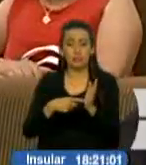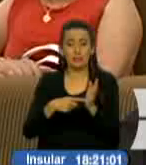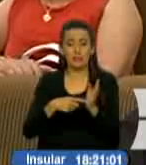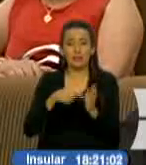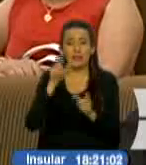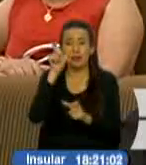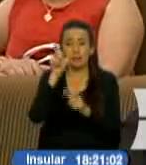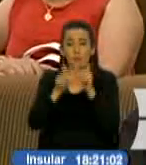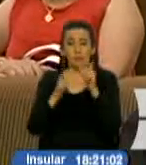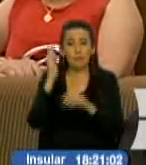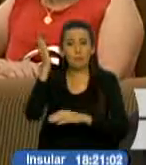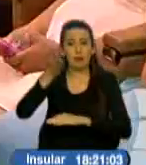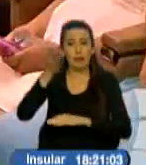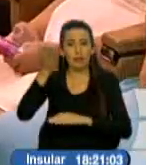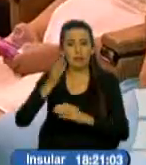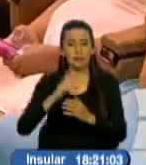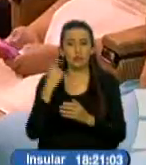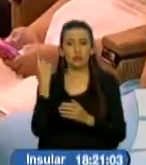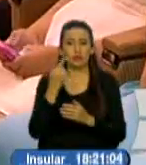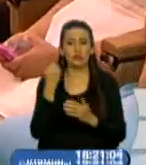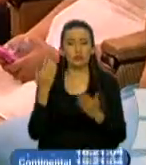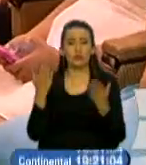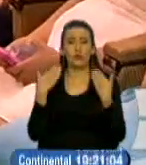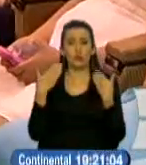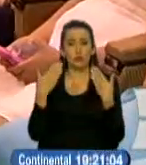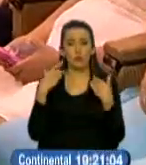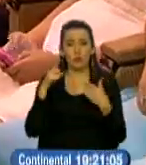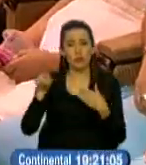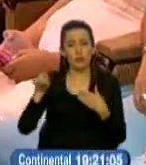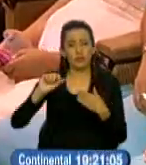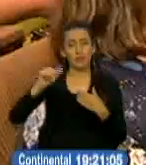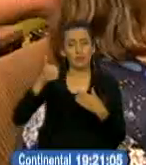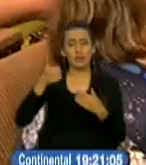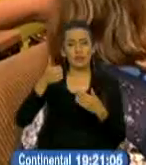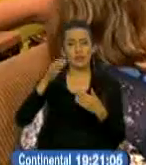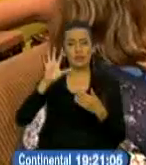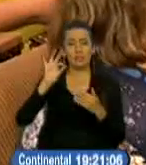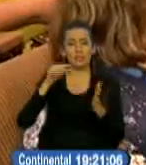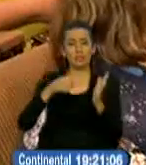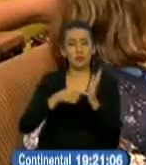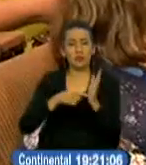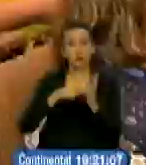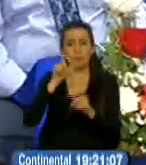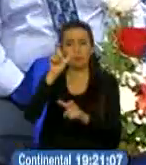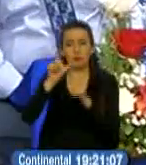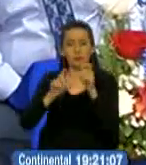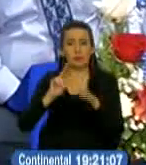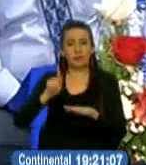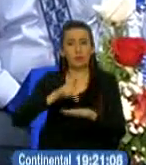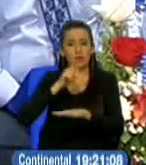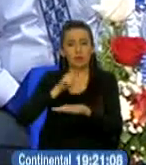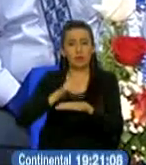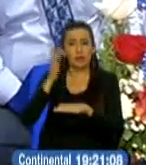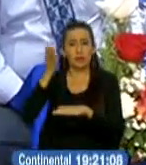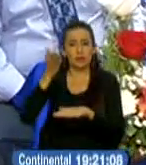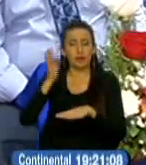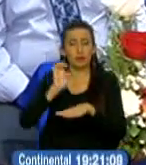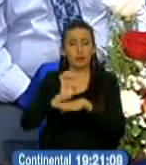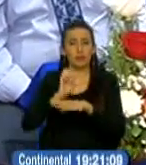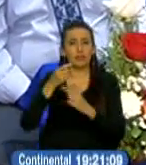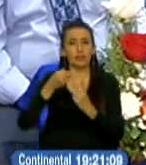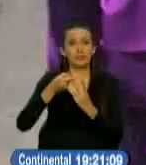esta red, que solo en la zona 8 congrega a 19.000 profesionales. Jocelyn de Mera, Ecuador TV.